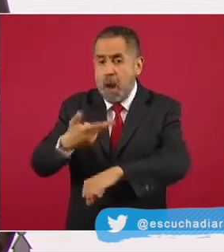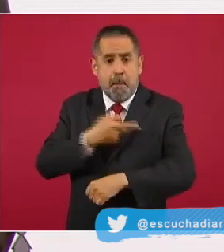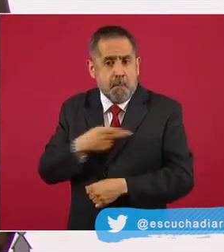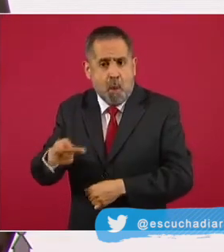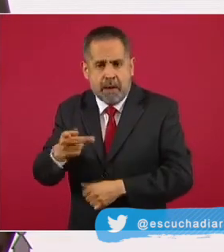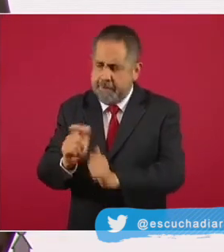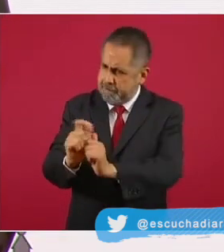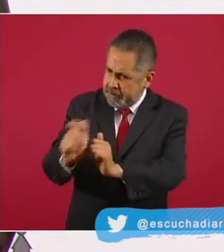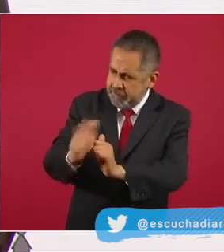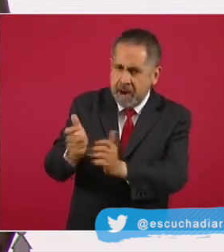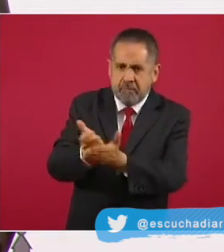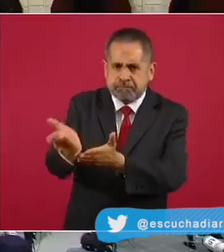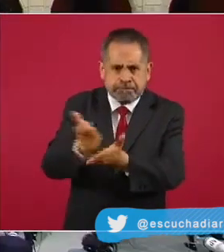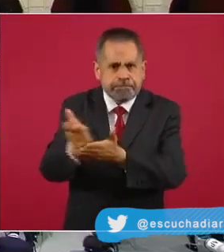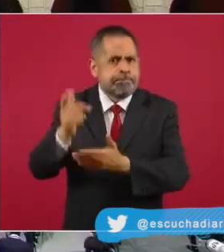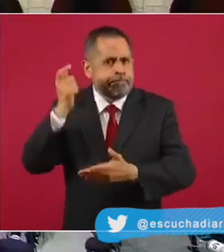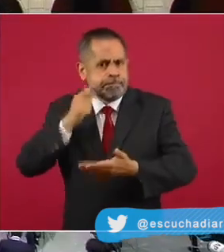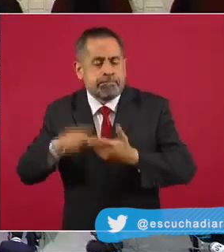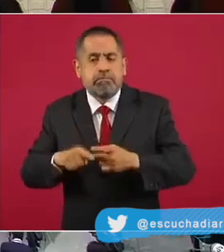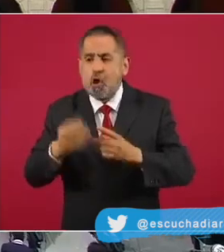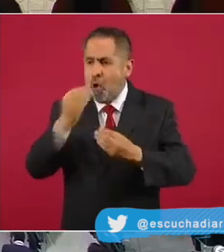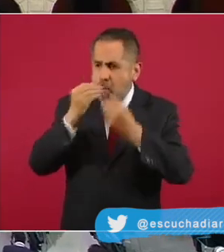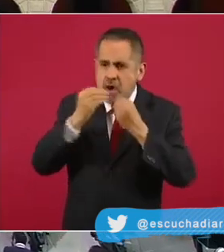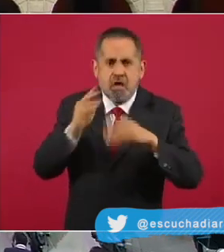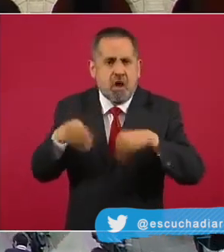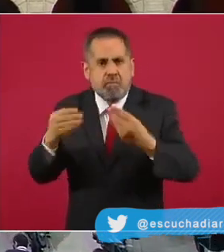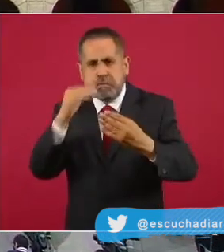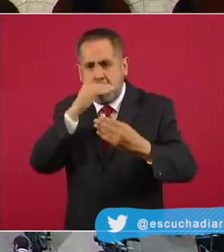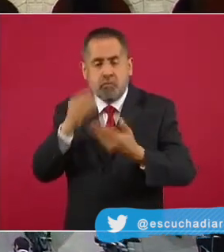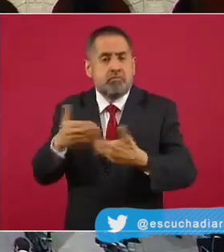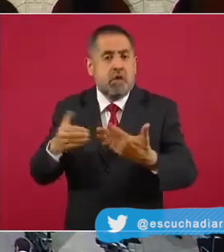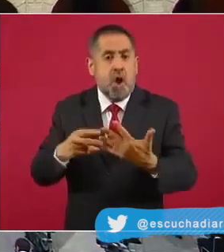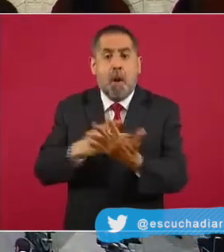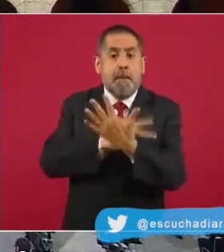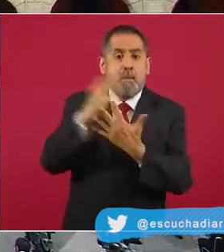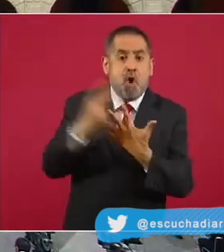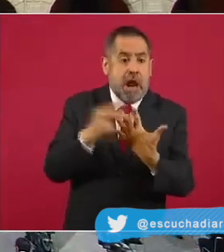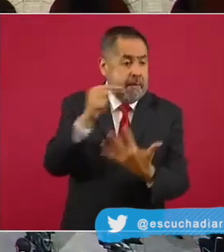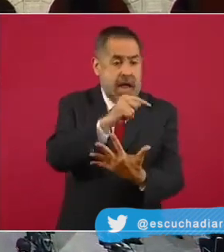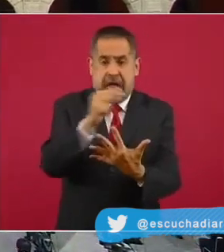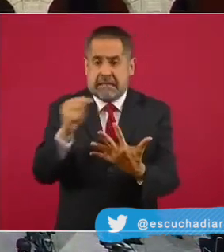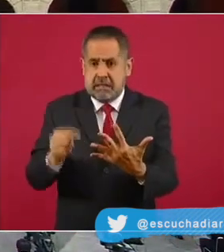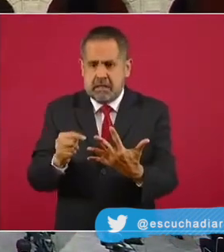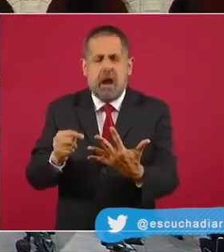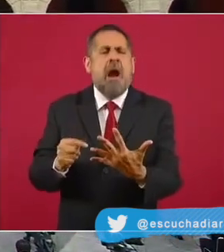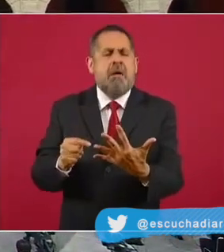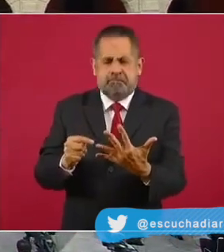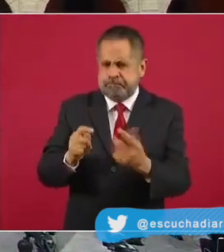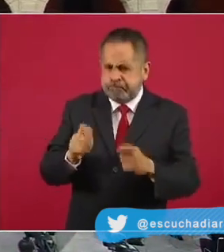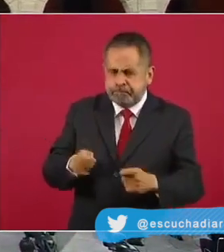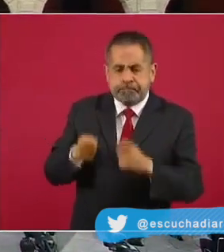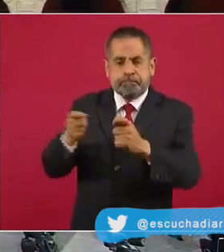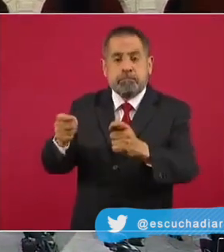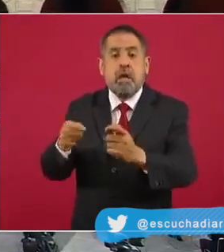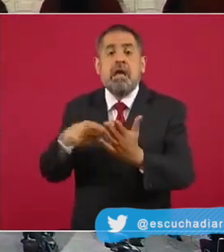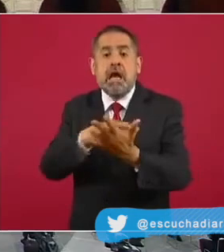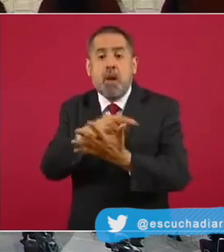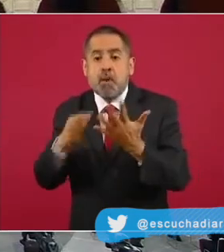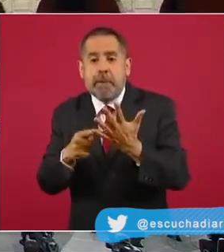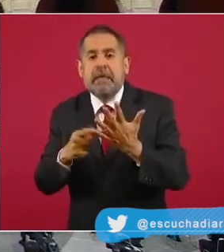atención médica y los medicamentos gratuitos, programas que, por cierto, ya se elevaron a